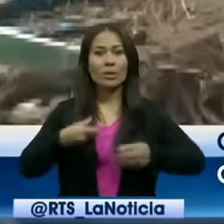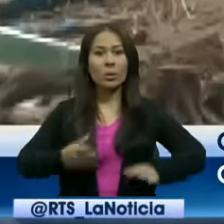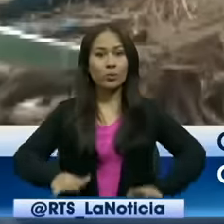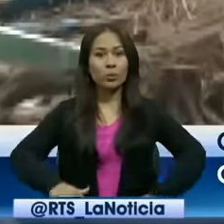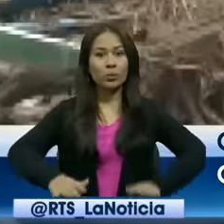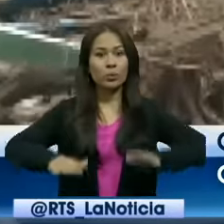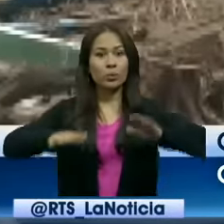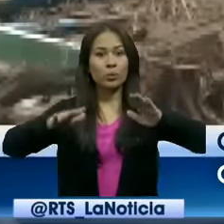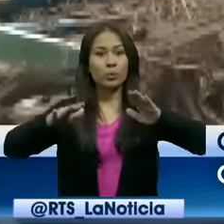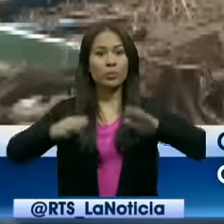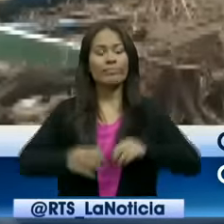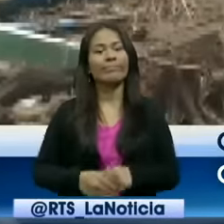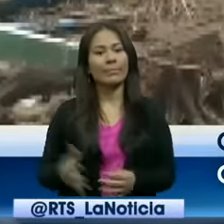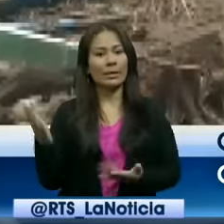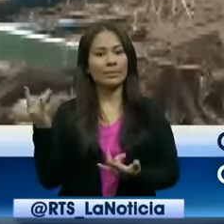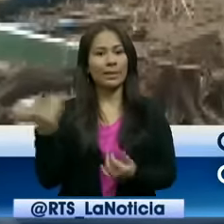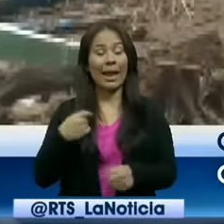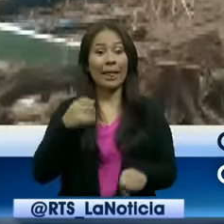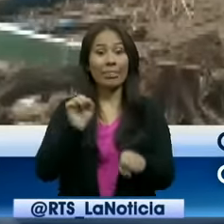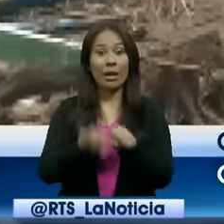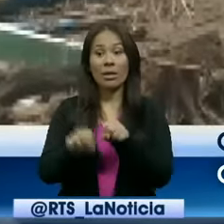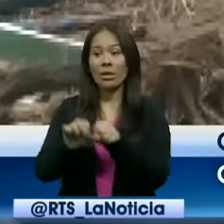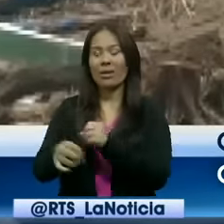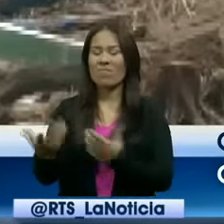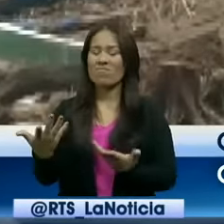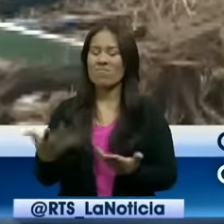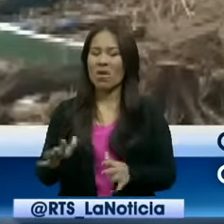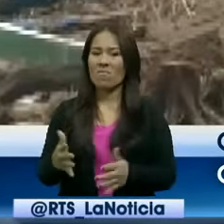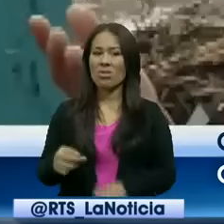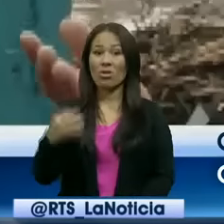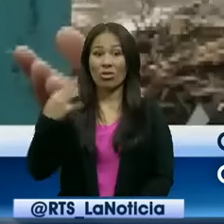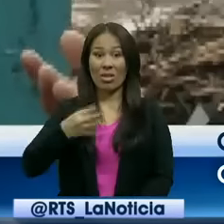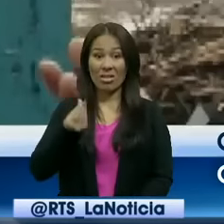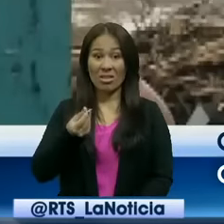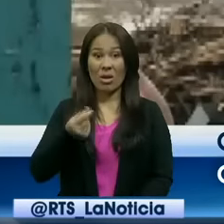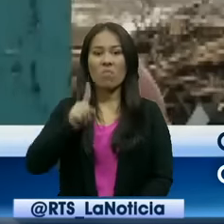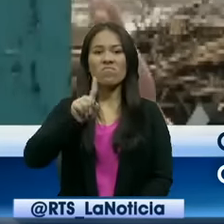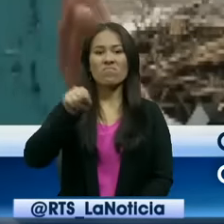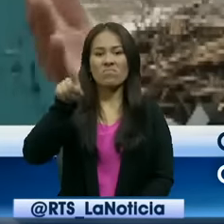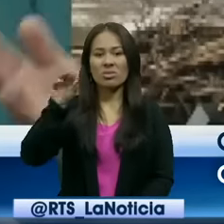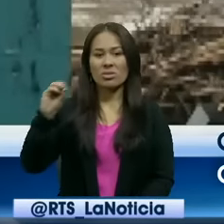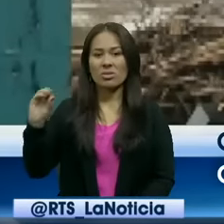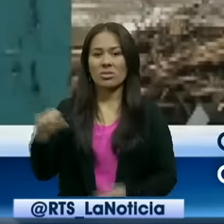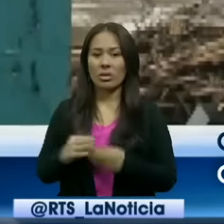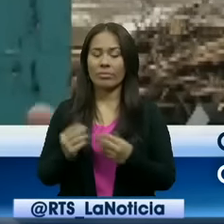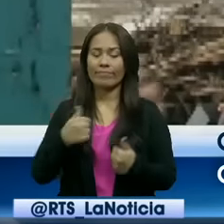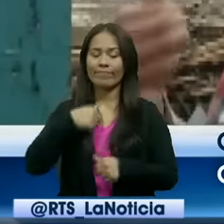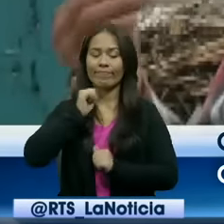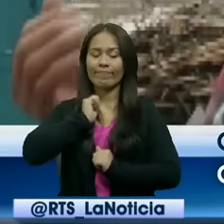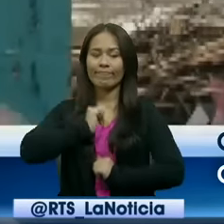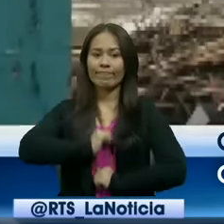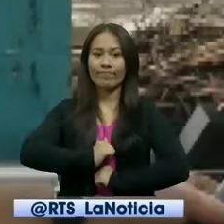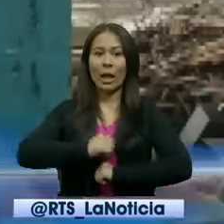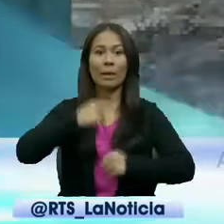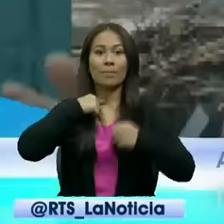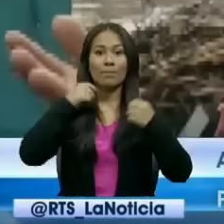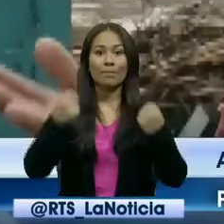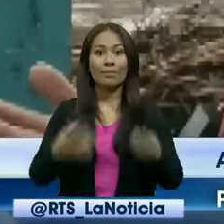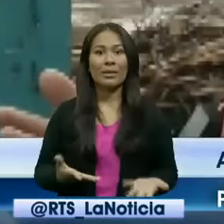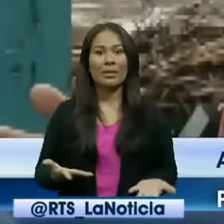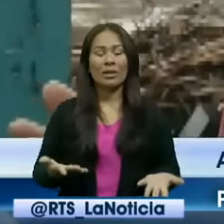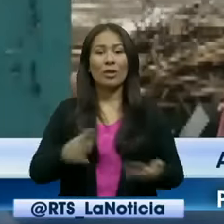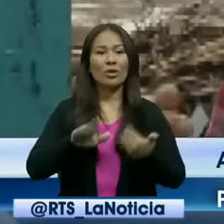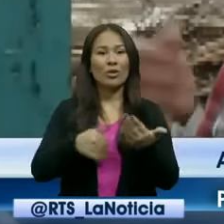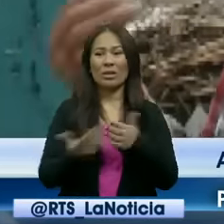Se estima que los daños podrían llegar al millón de dólares en este lugar. La destrucción masiva está a los costados, las aletas